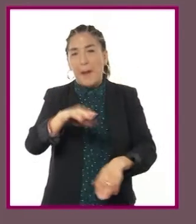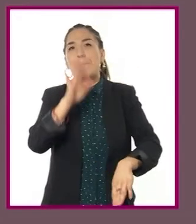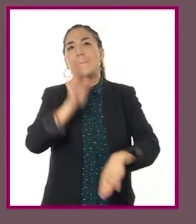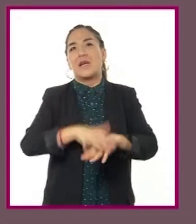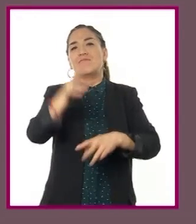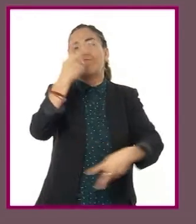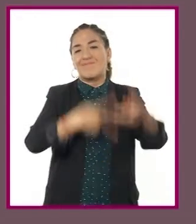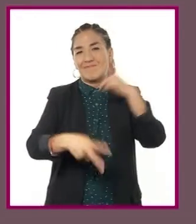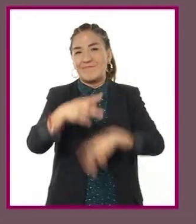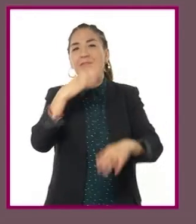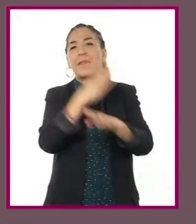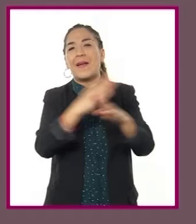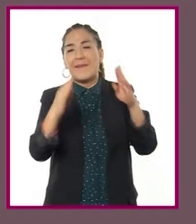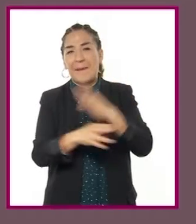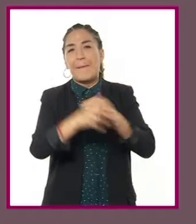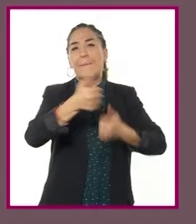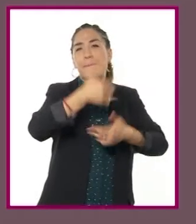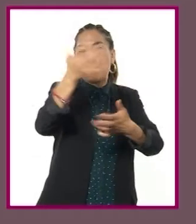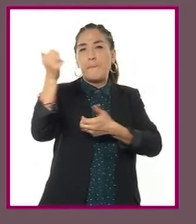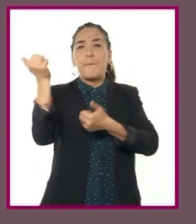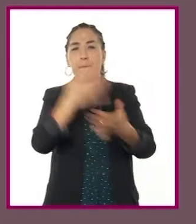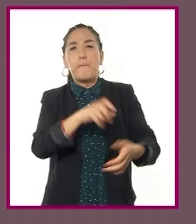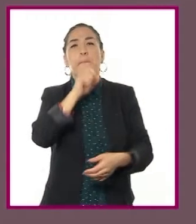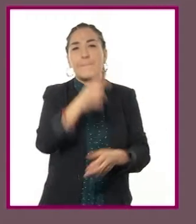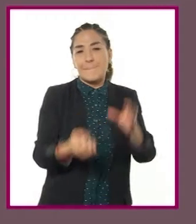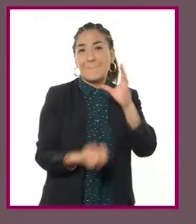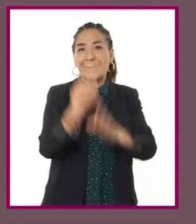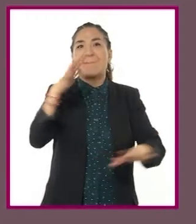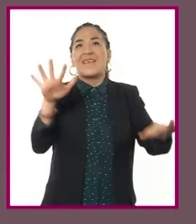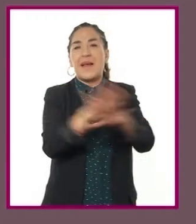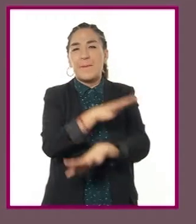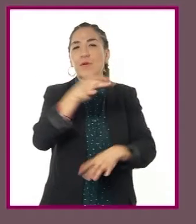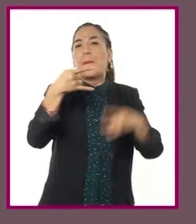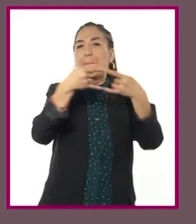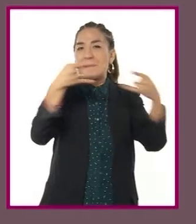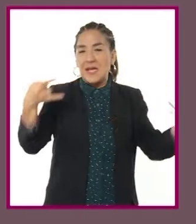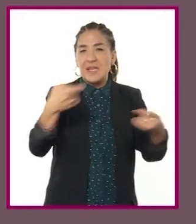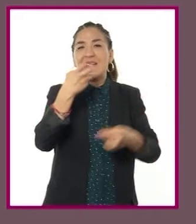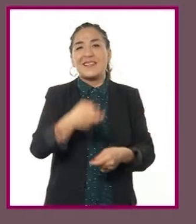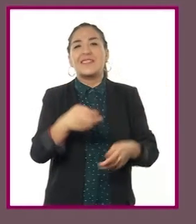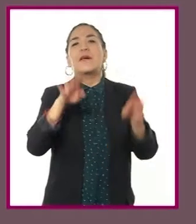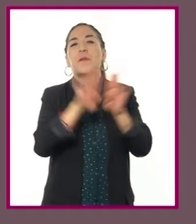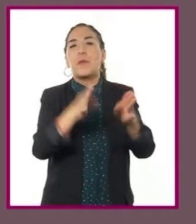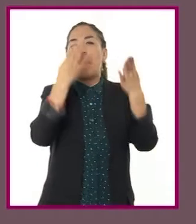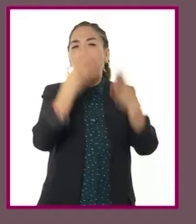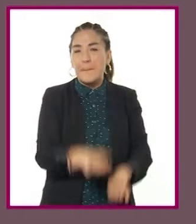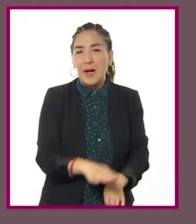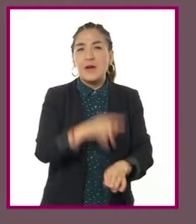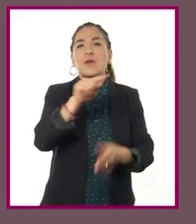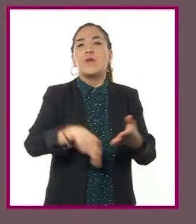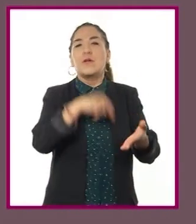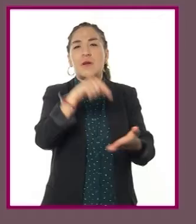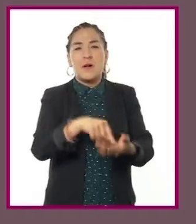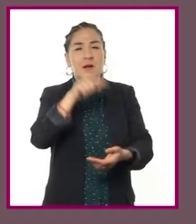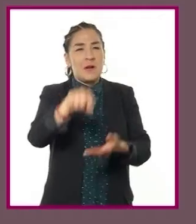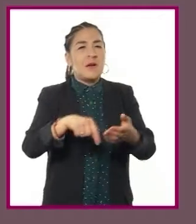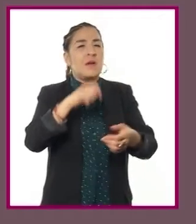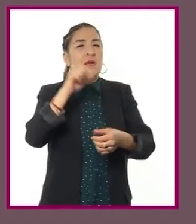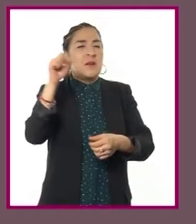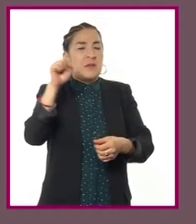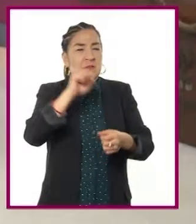inversiones. Un nuevo sistema monetario y la introducción de los bancos modificaron el panorama económico y